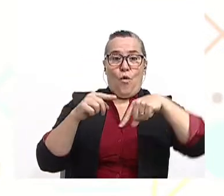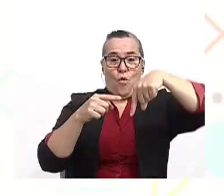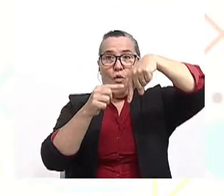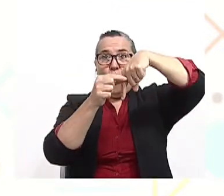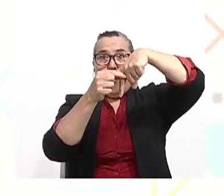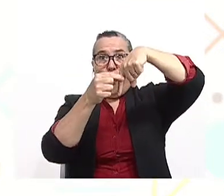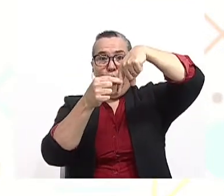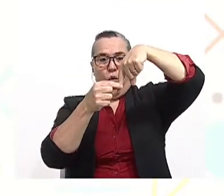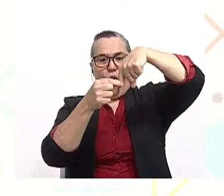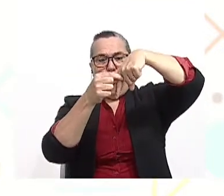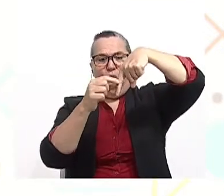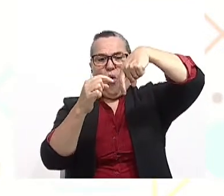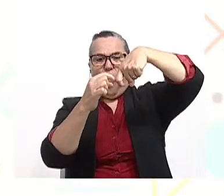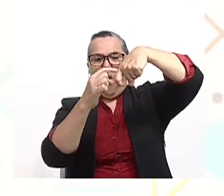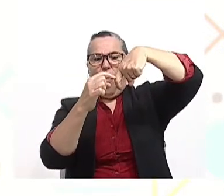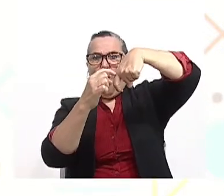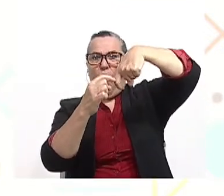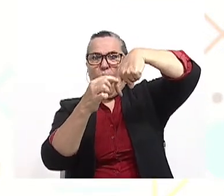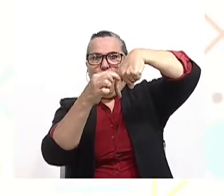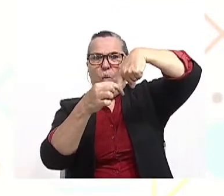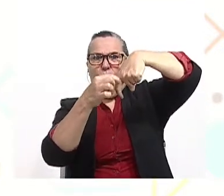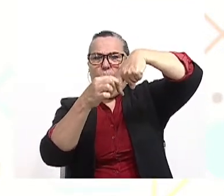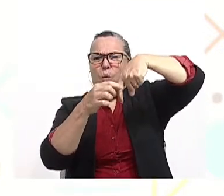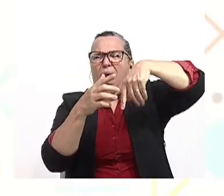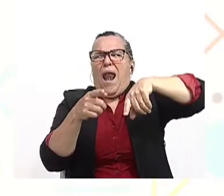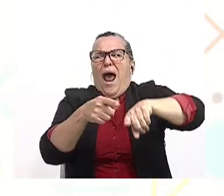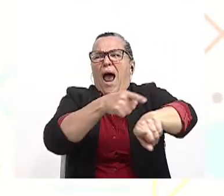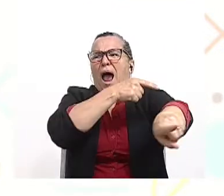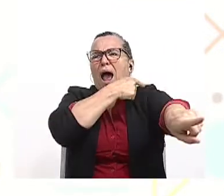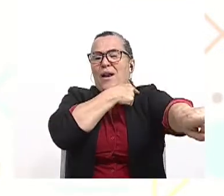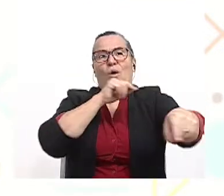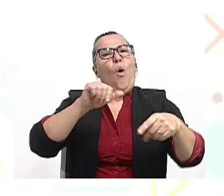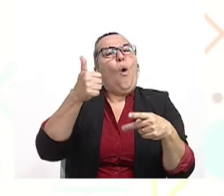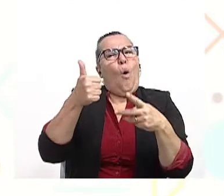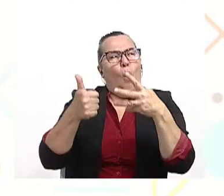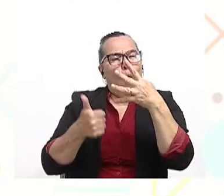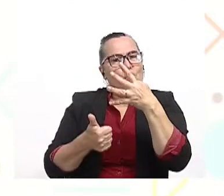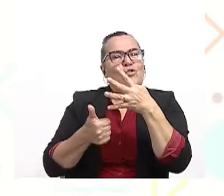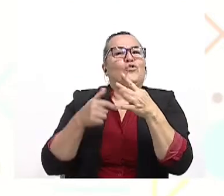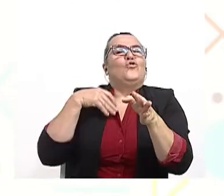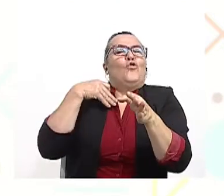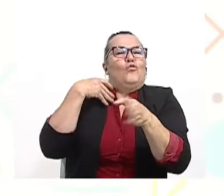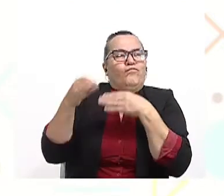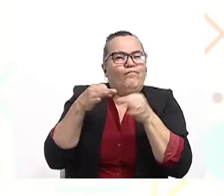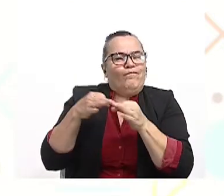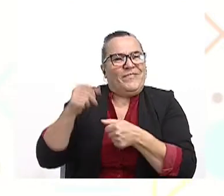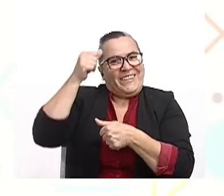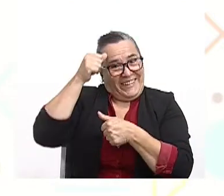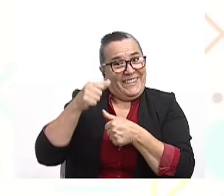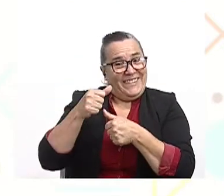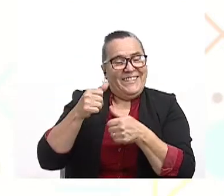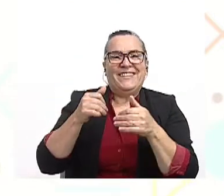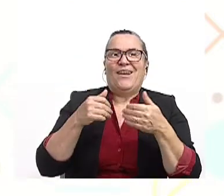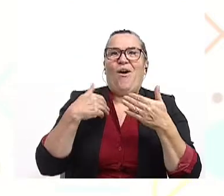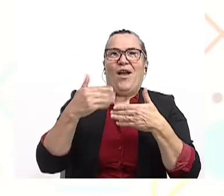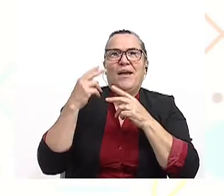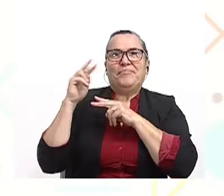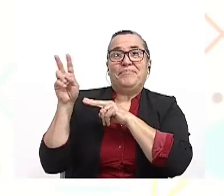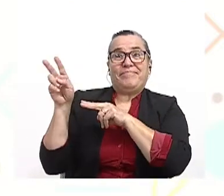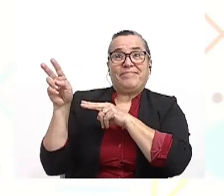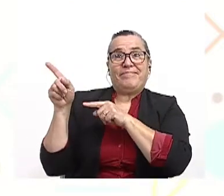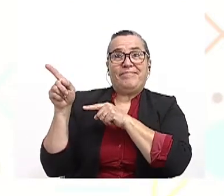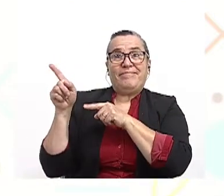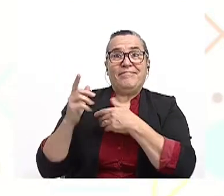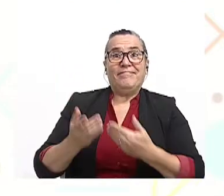un hueso muy largo. También tenemos otros huesos largos que ahorita lo vamos a comenzar a repasar. ¿De acuerdo? Observen en esta